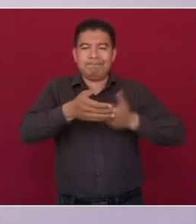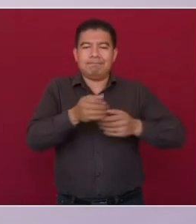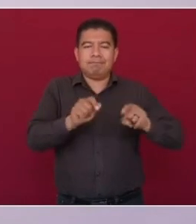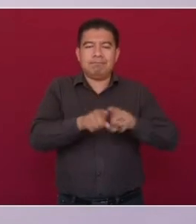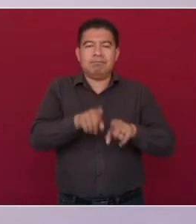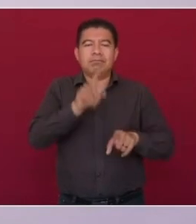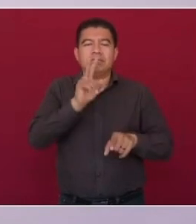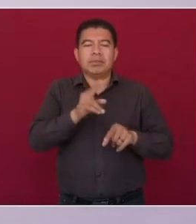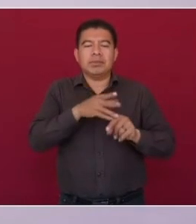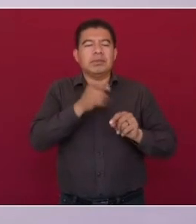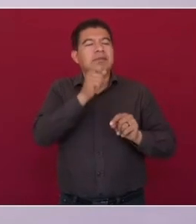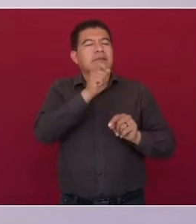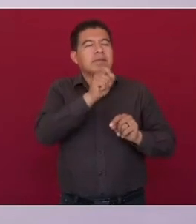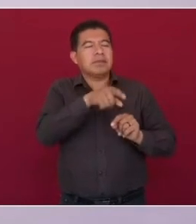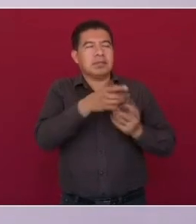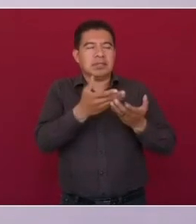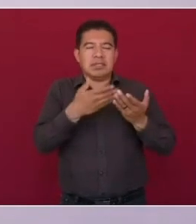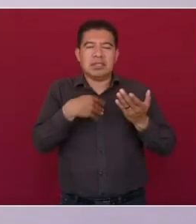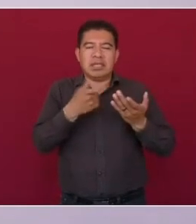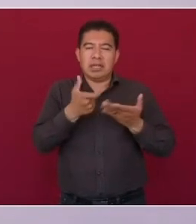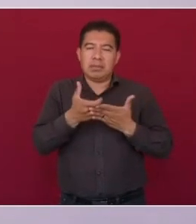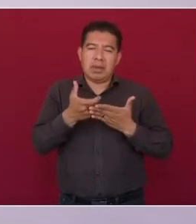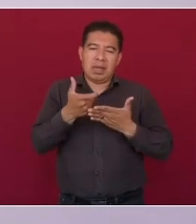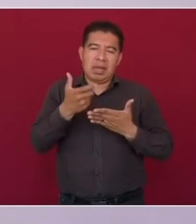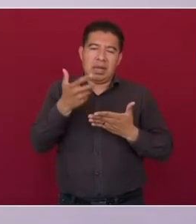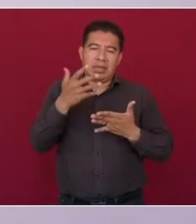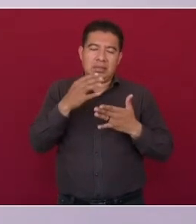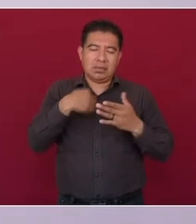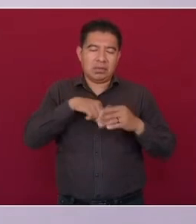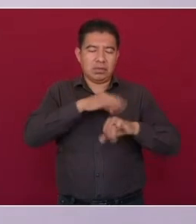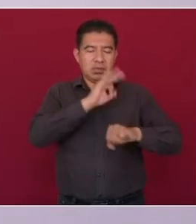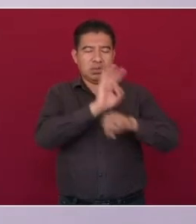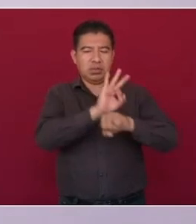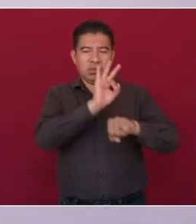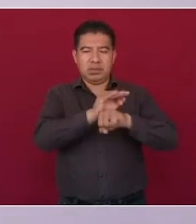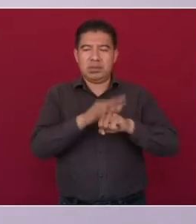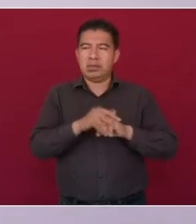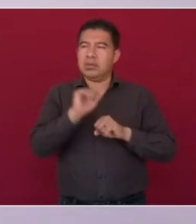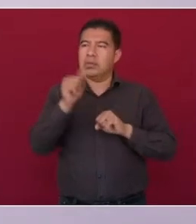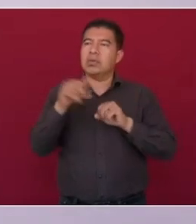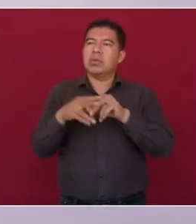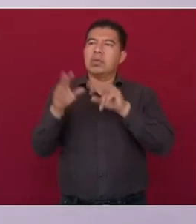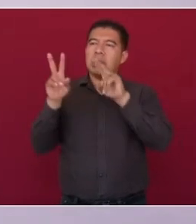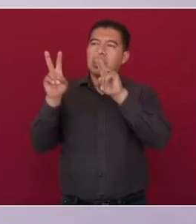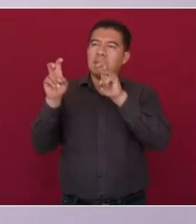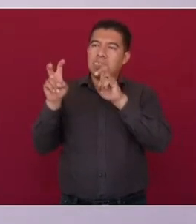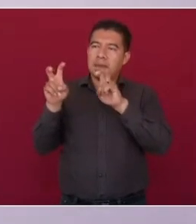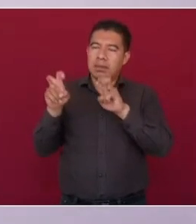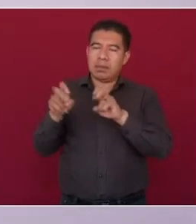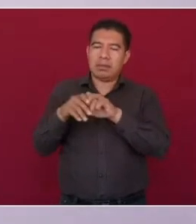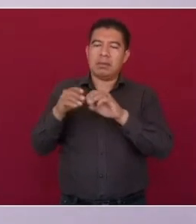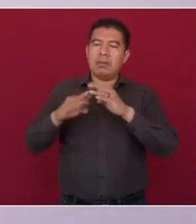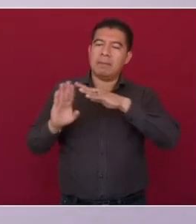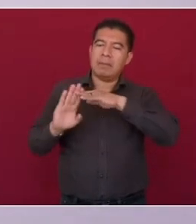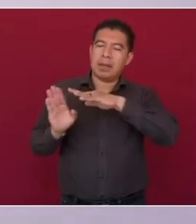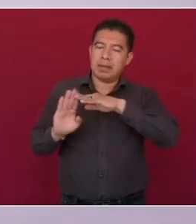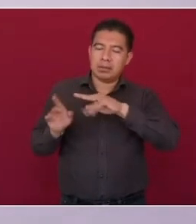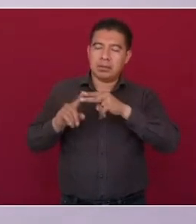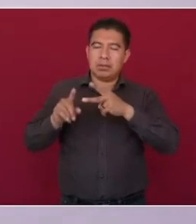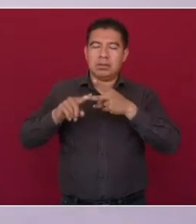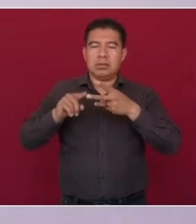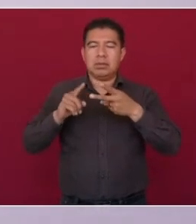inflacionario, así como temas de migración, derechos humanos,